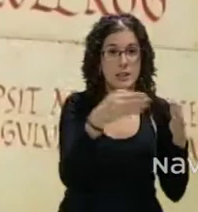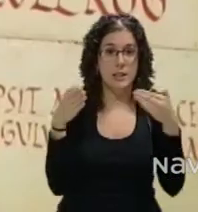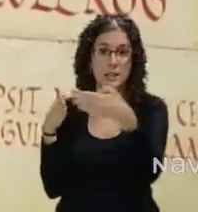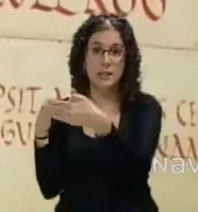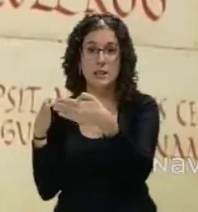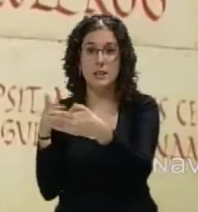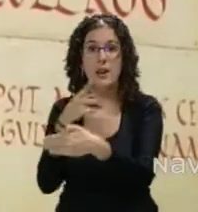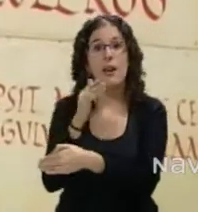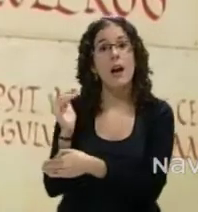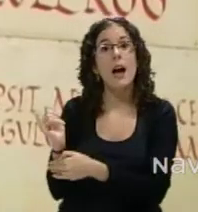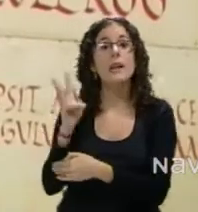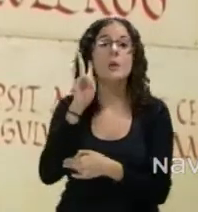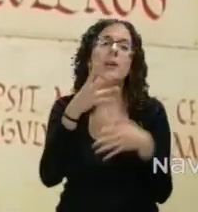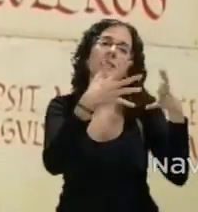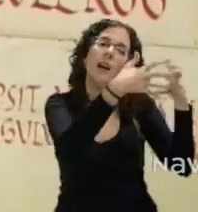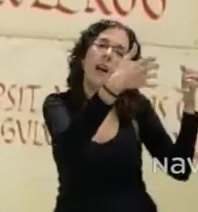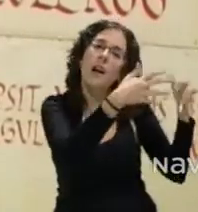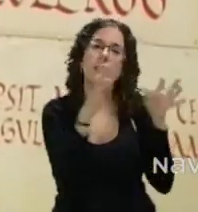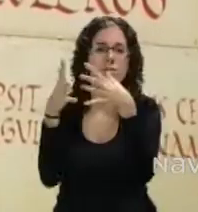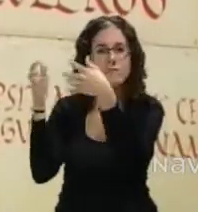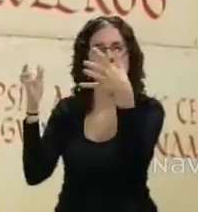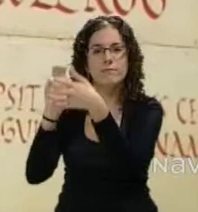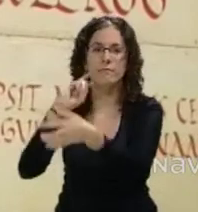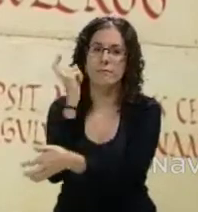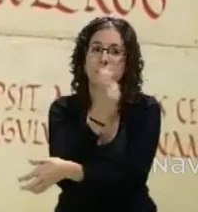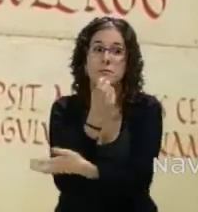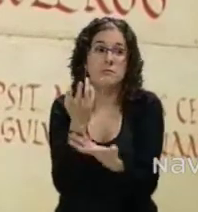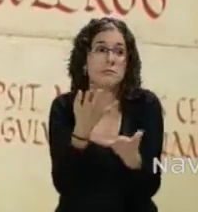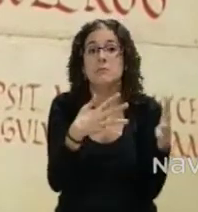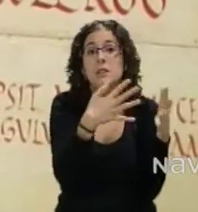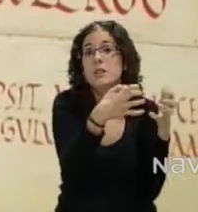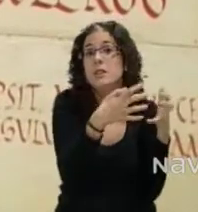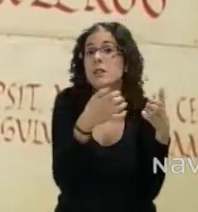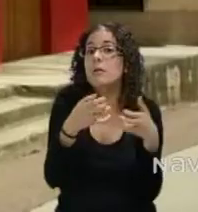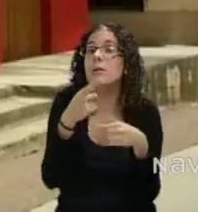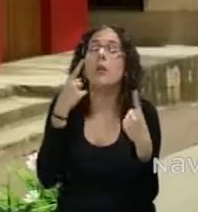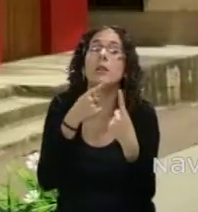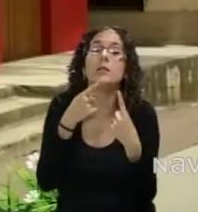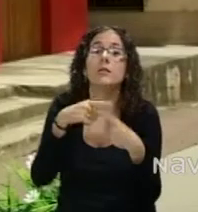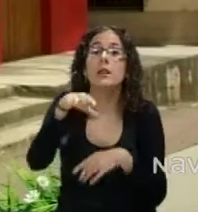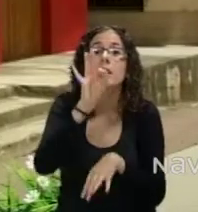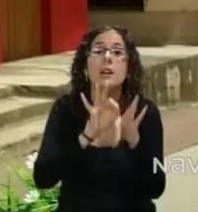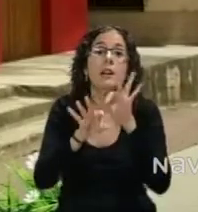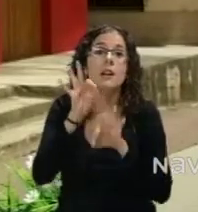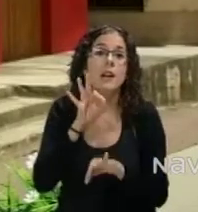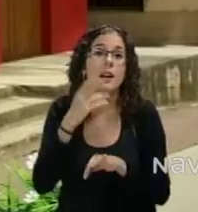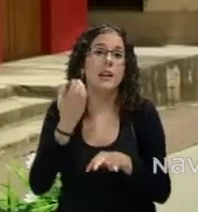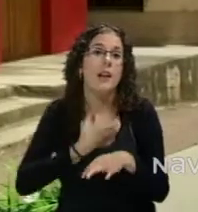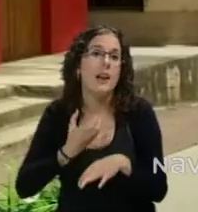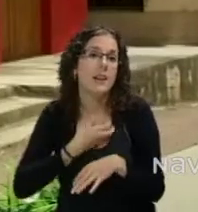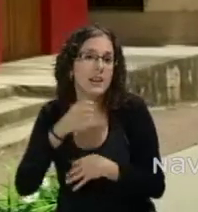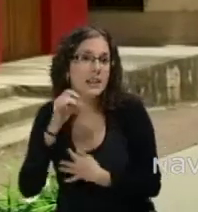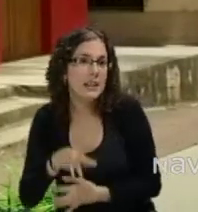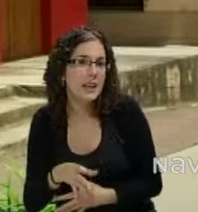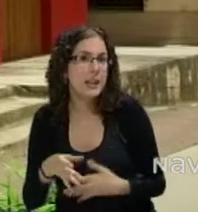montón de inscripciones, no es otra cosa que inscripciones para elegir a los ediles, para elegir